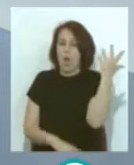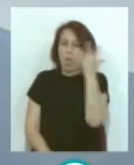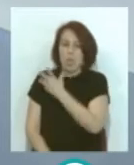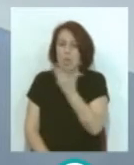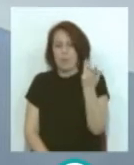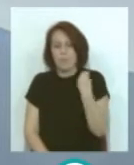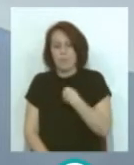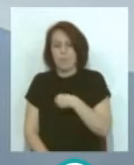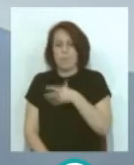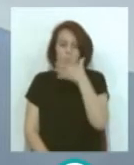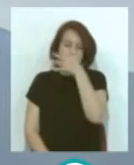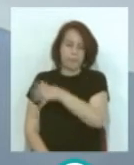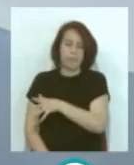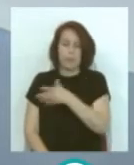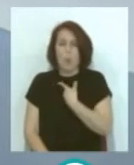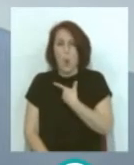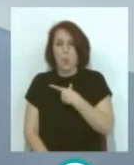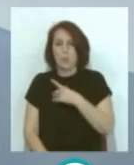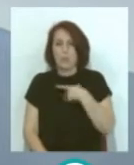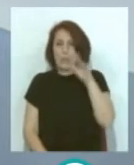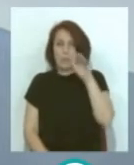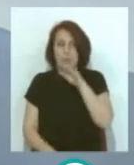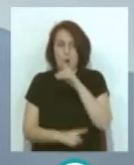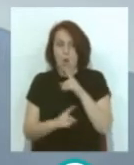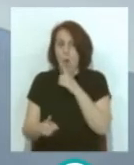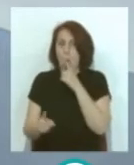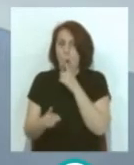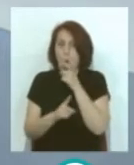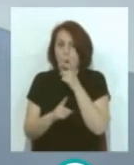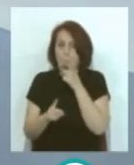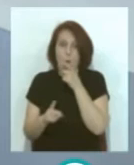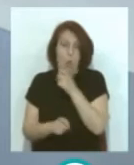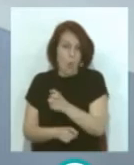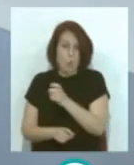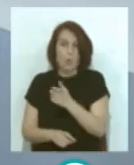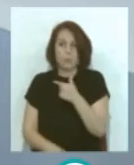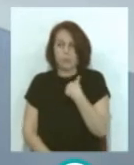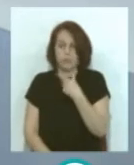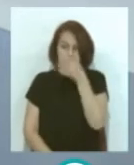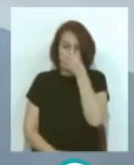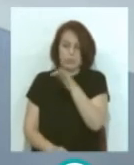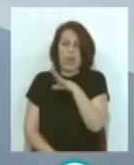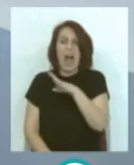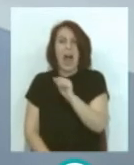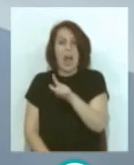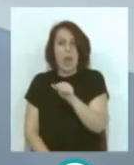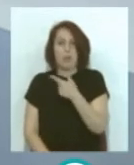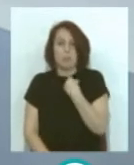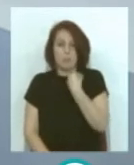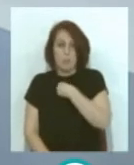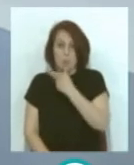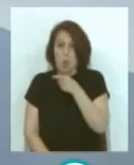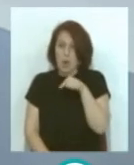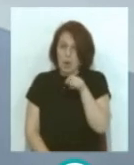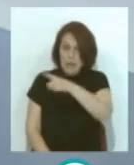que están acusando de racismo a Juan Cala. Y ellos están en connivencia con